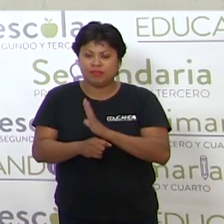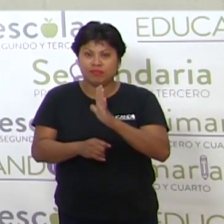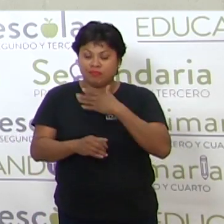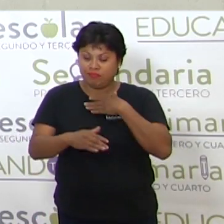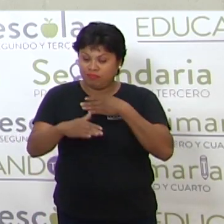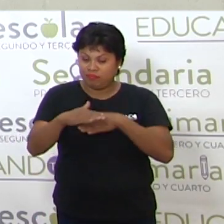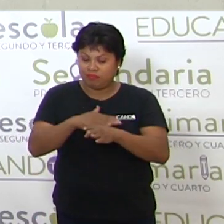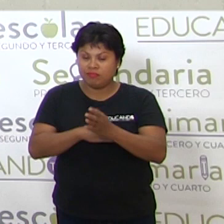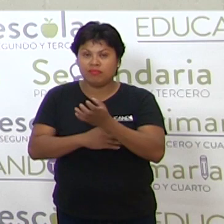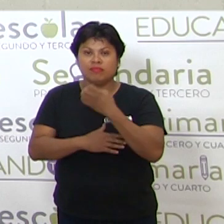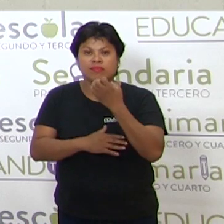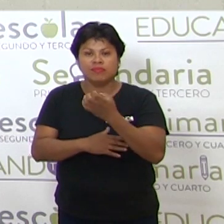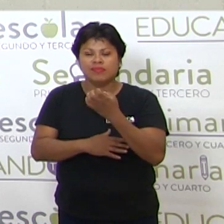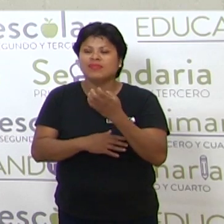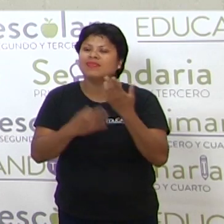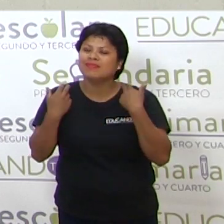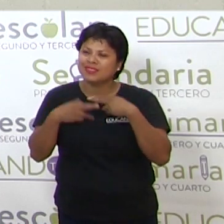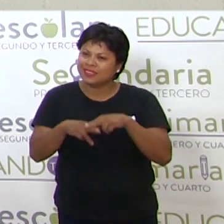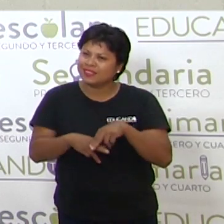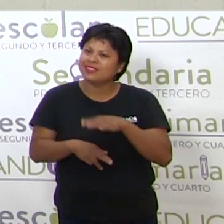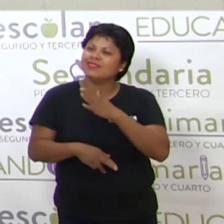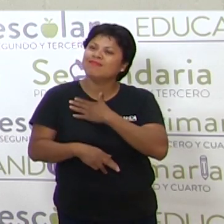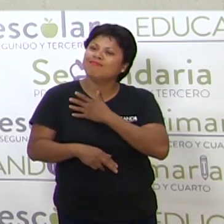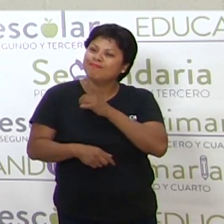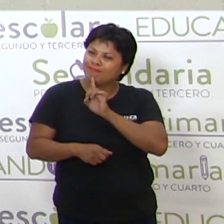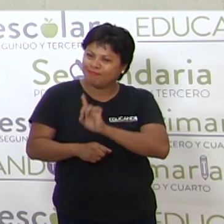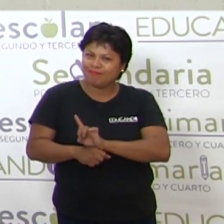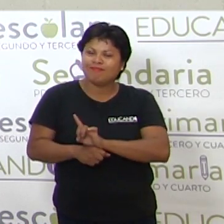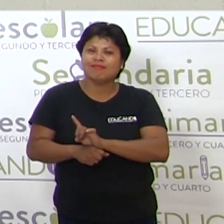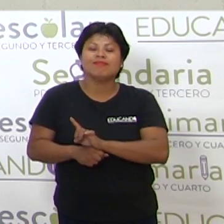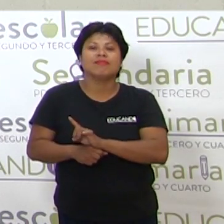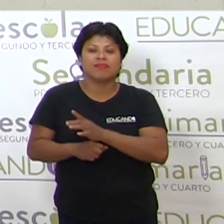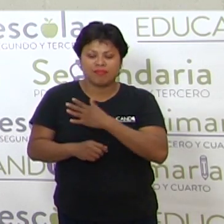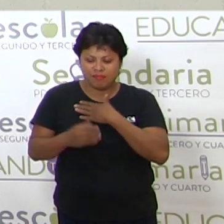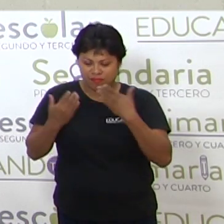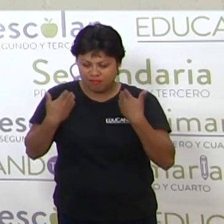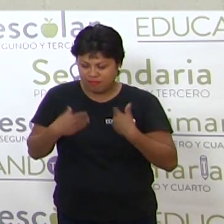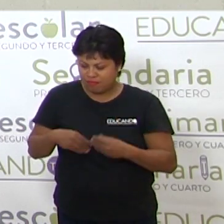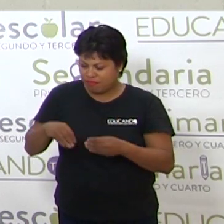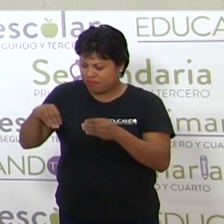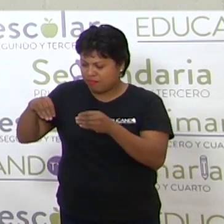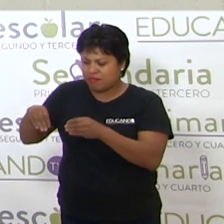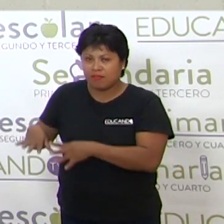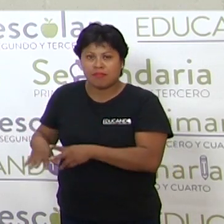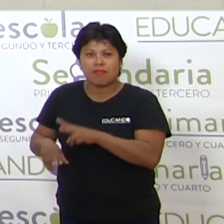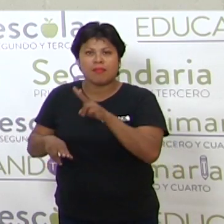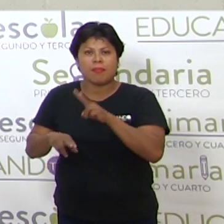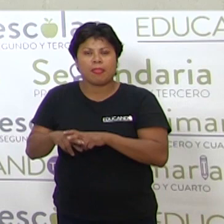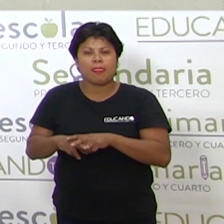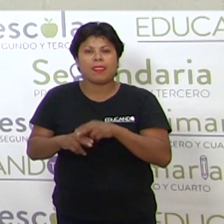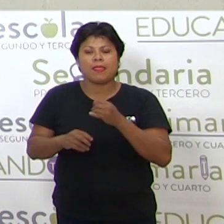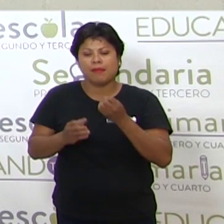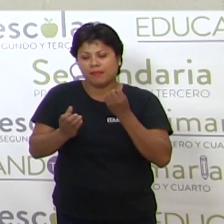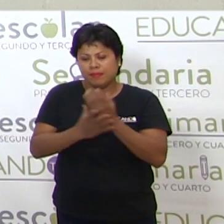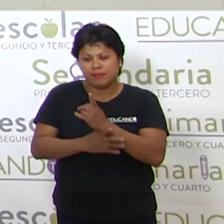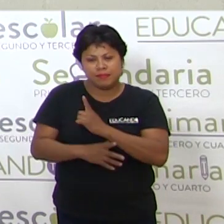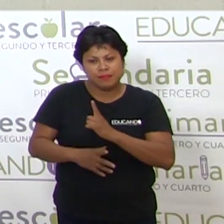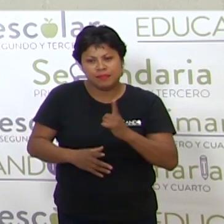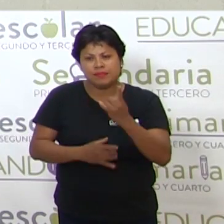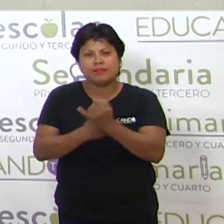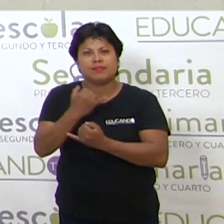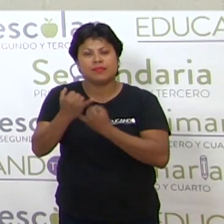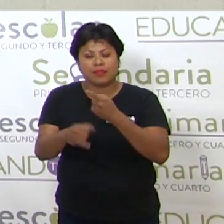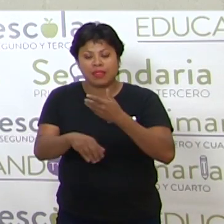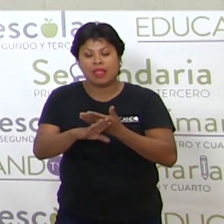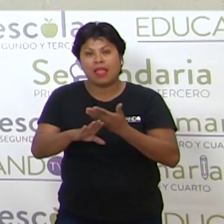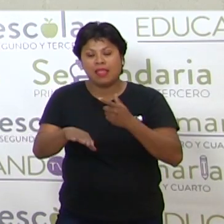a la escuela saludé a la maestra dejé la mochila en mi silla y salí a jugar antes de